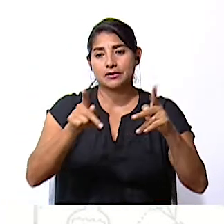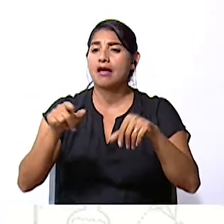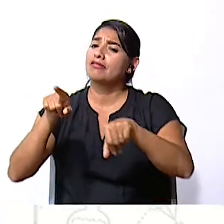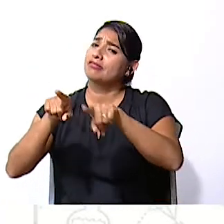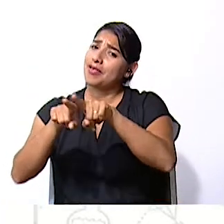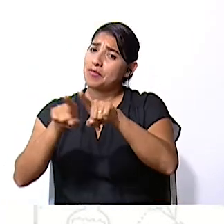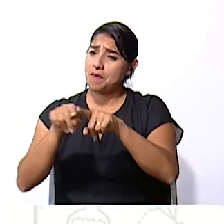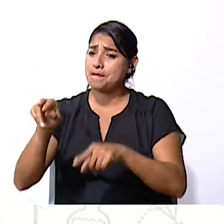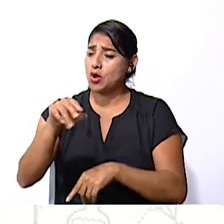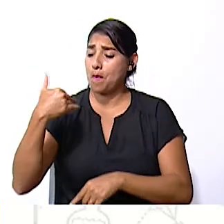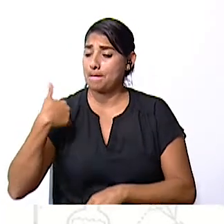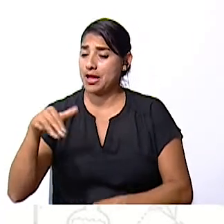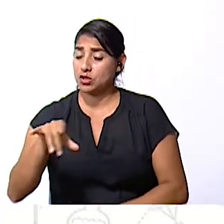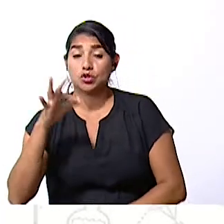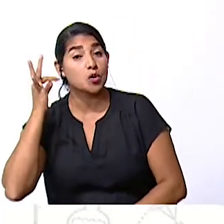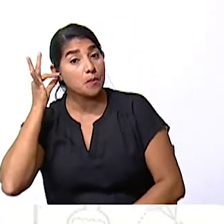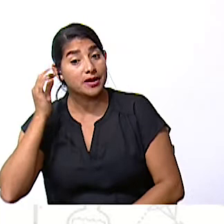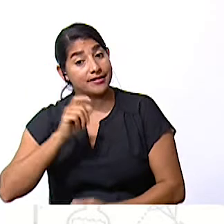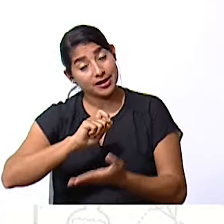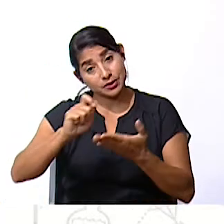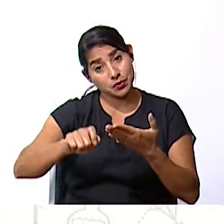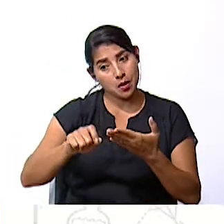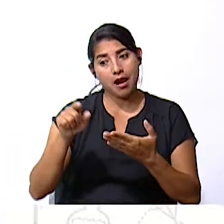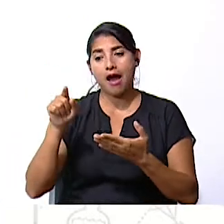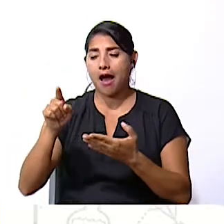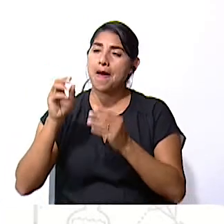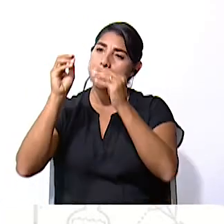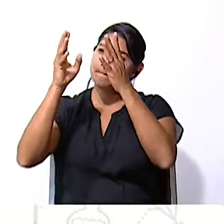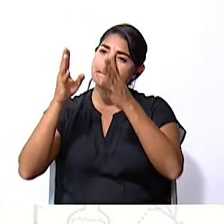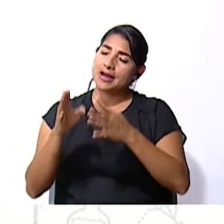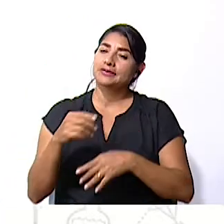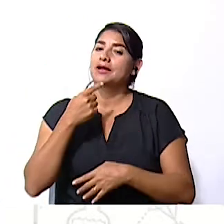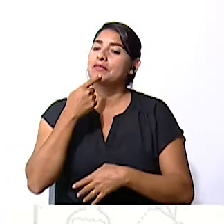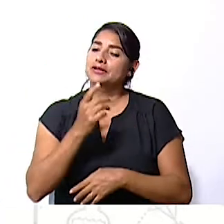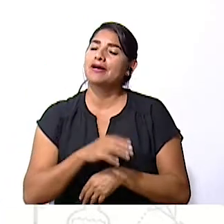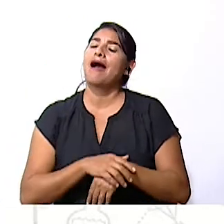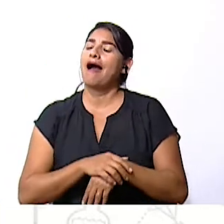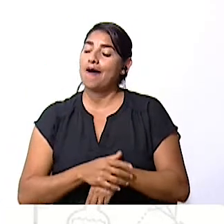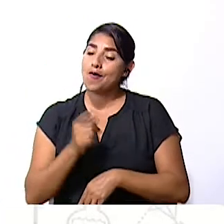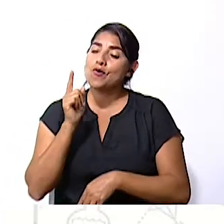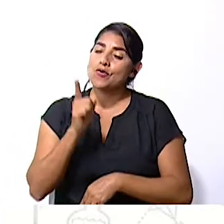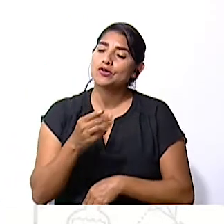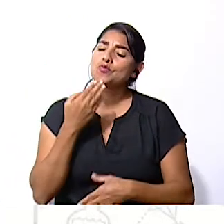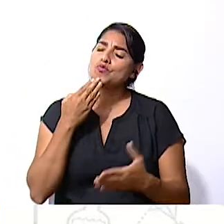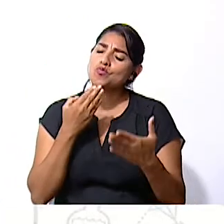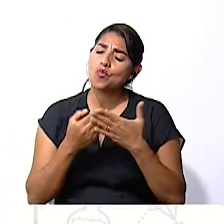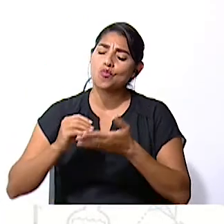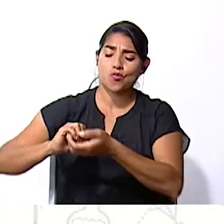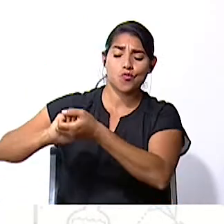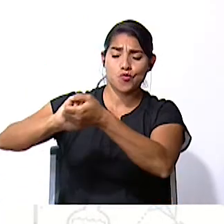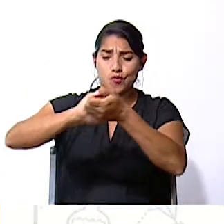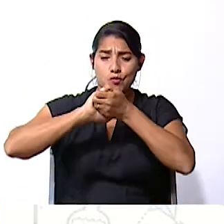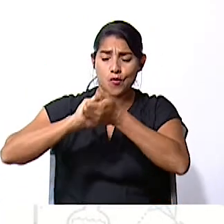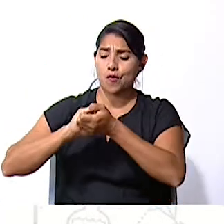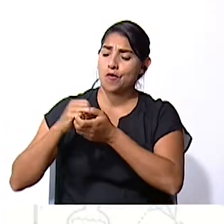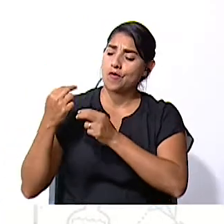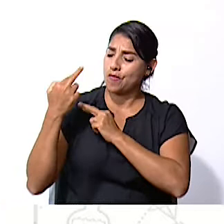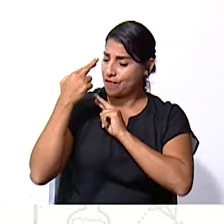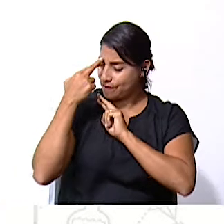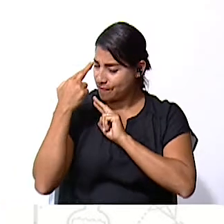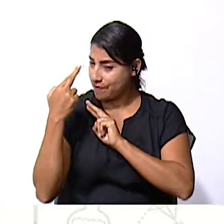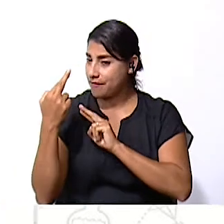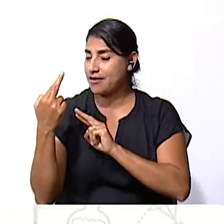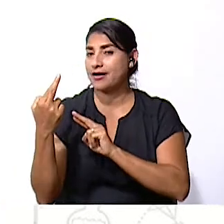mis compañeras y compañeros, por lo que la maestra me dice que soy muy solidario,